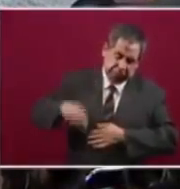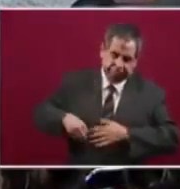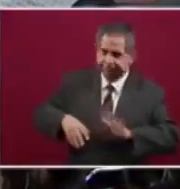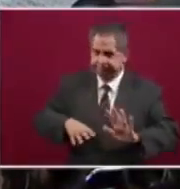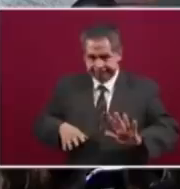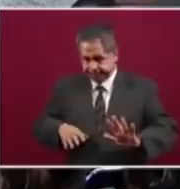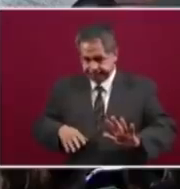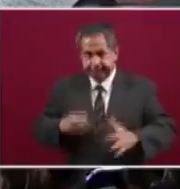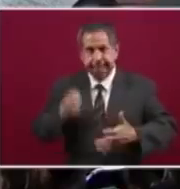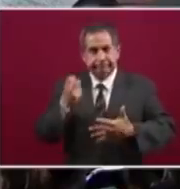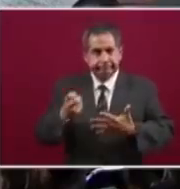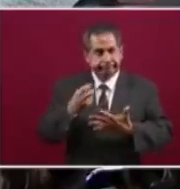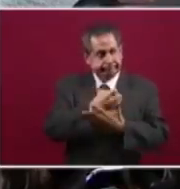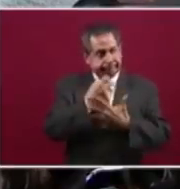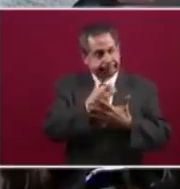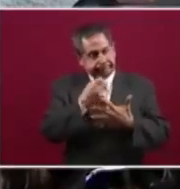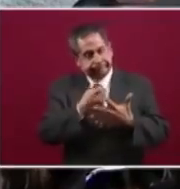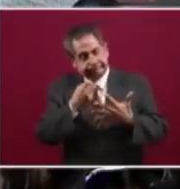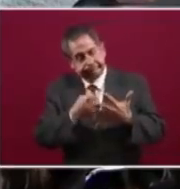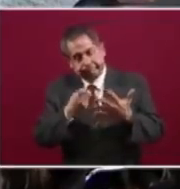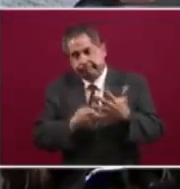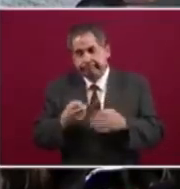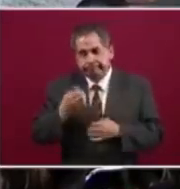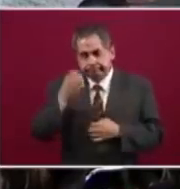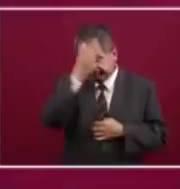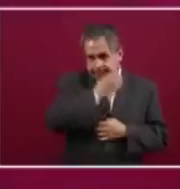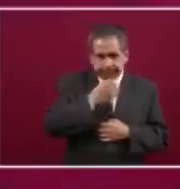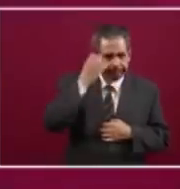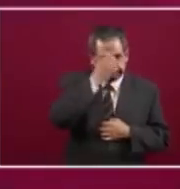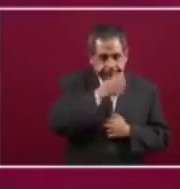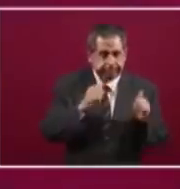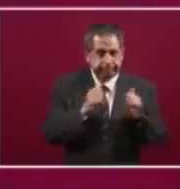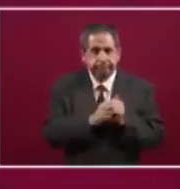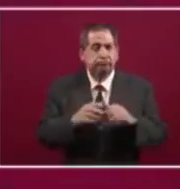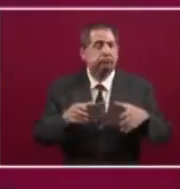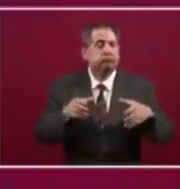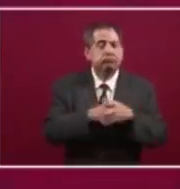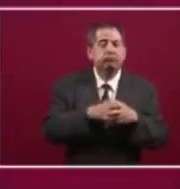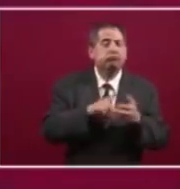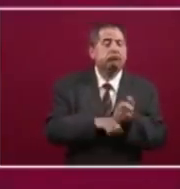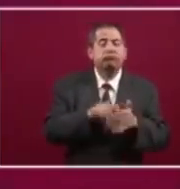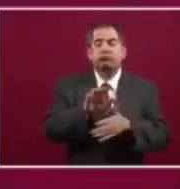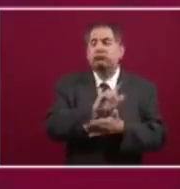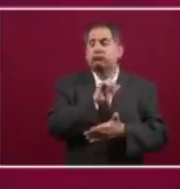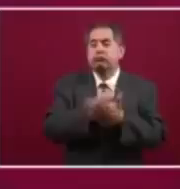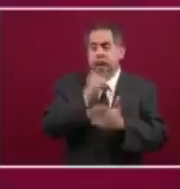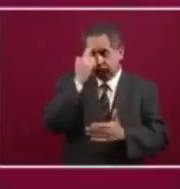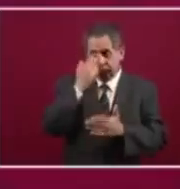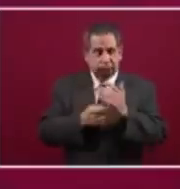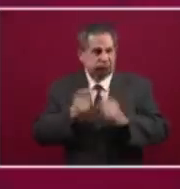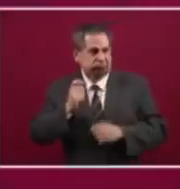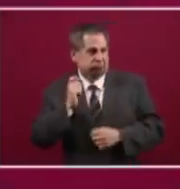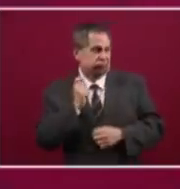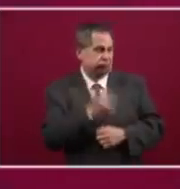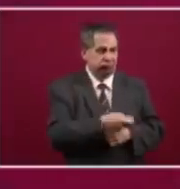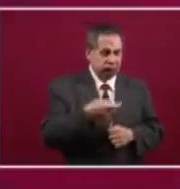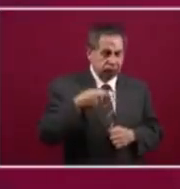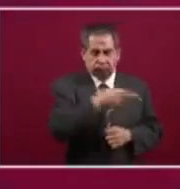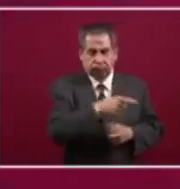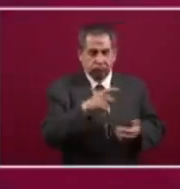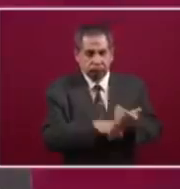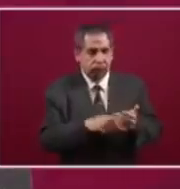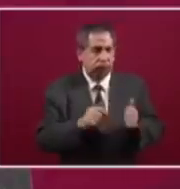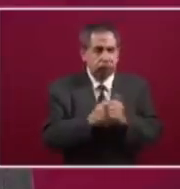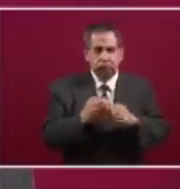uno de estos casos haciendo la revisión exhaustiva en coordinación en lo que se refiere a delitos que se les imputaron del fuero común con las